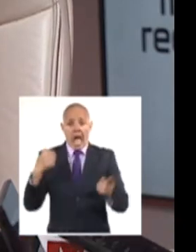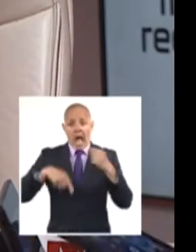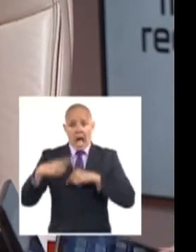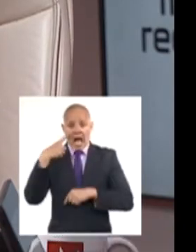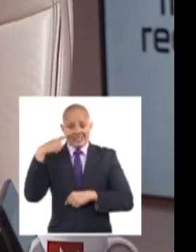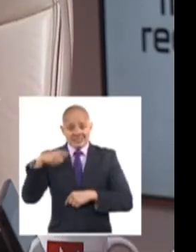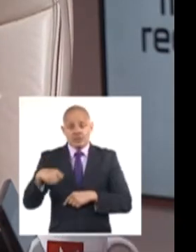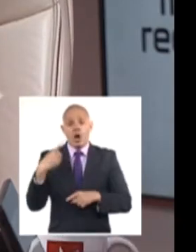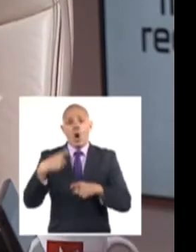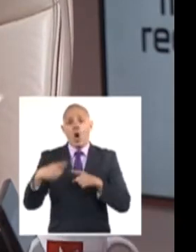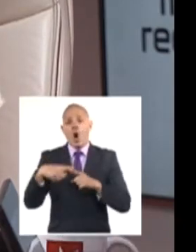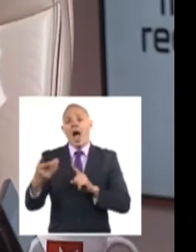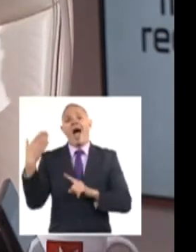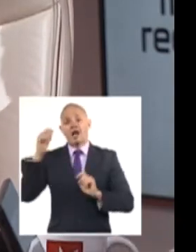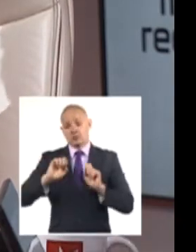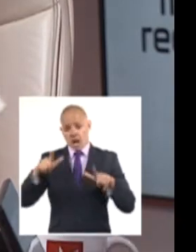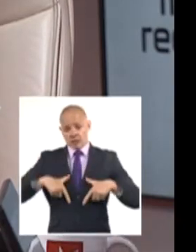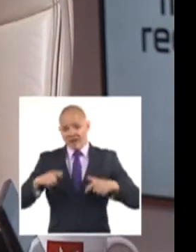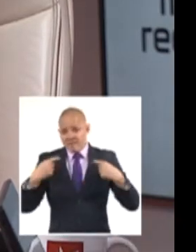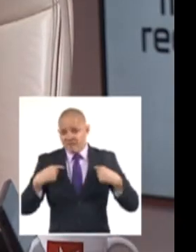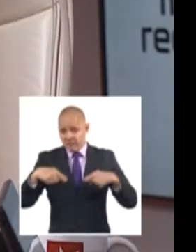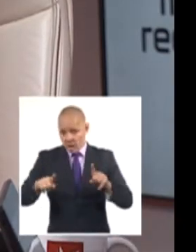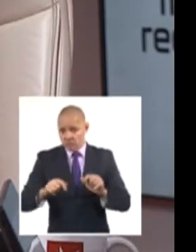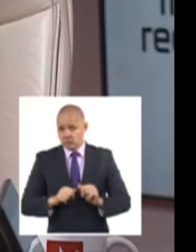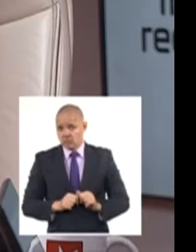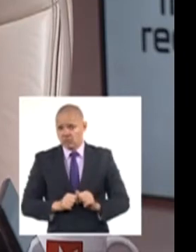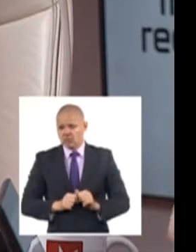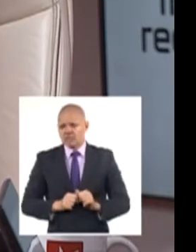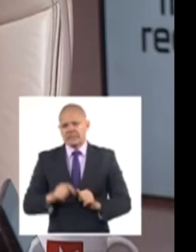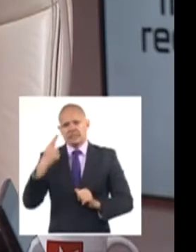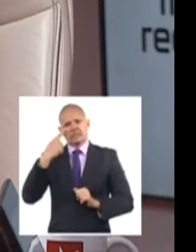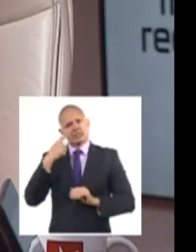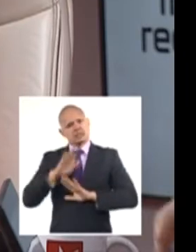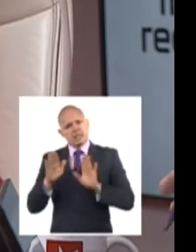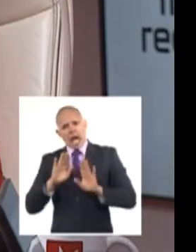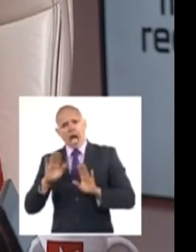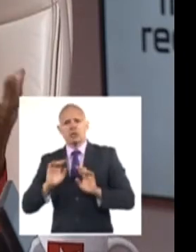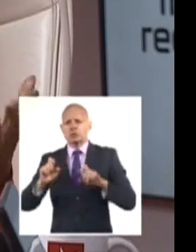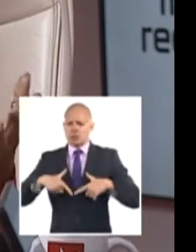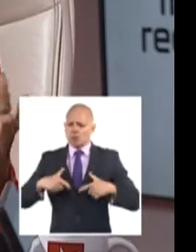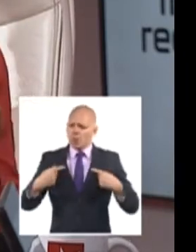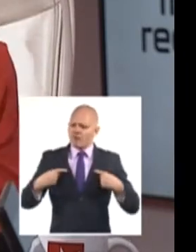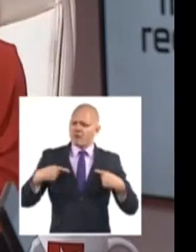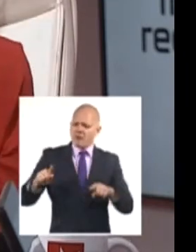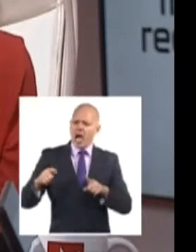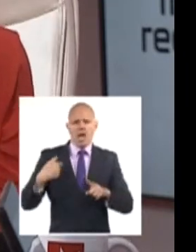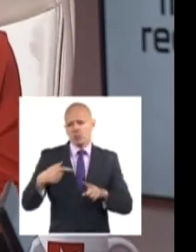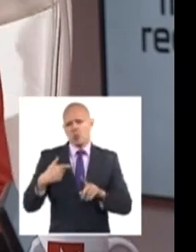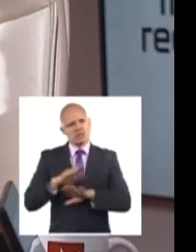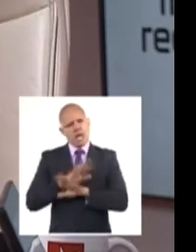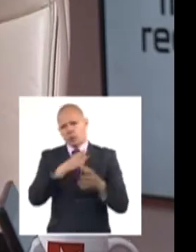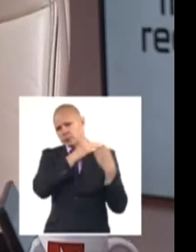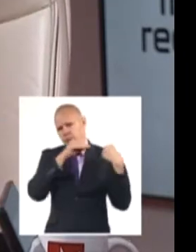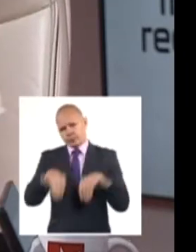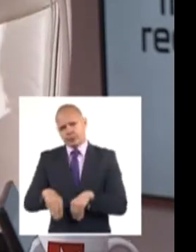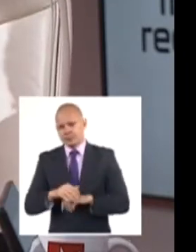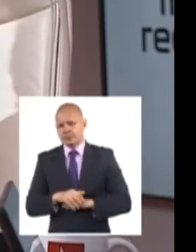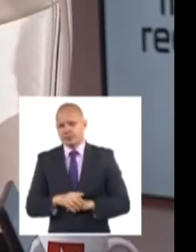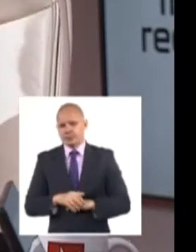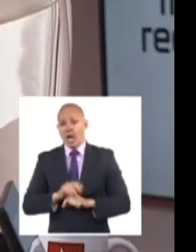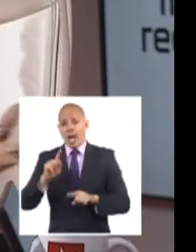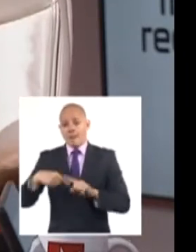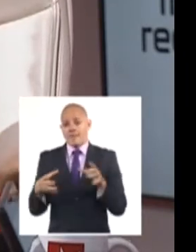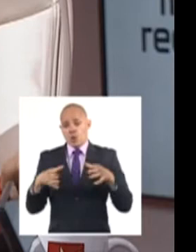candidato querer que era el aspirante que presentaba el uribismo y el hecho de que los seguidores del centro